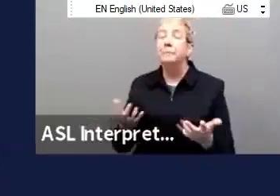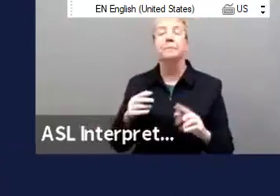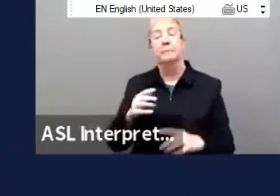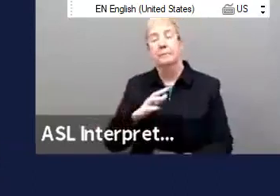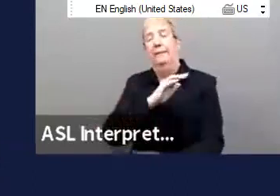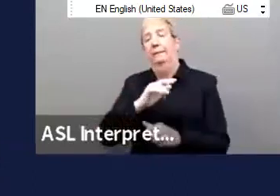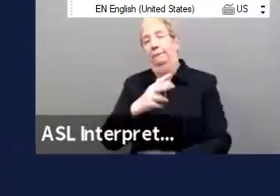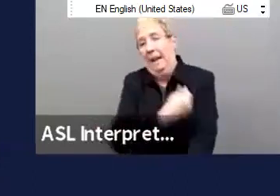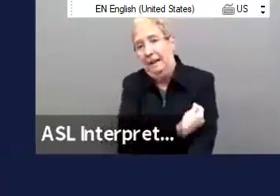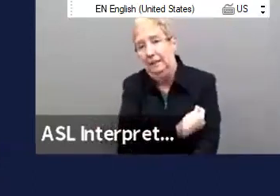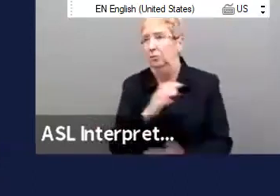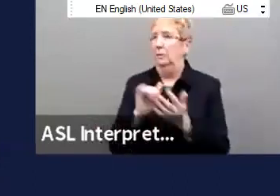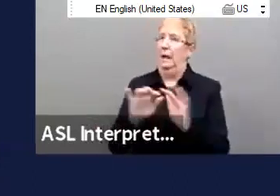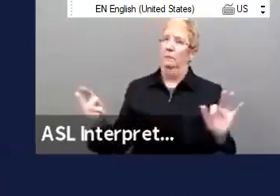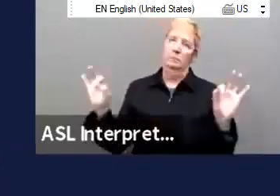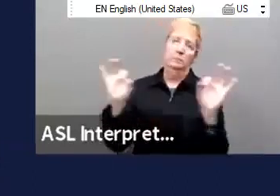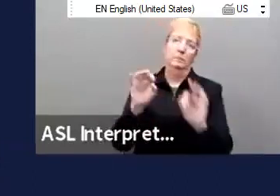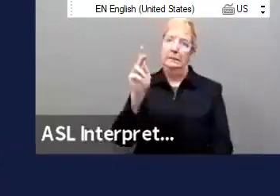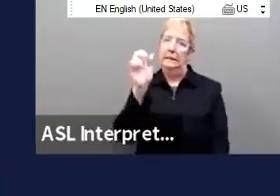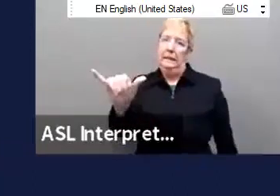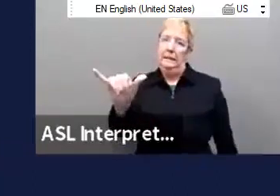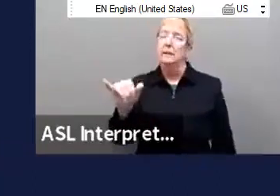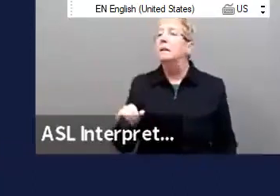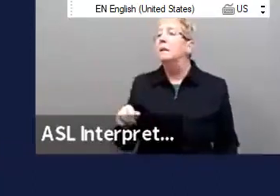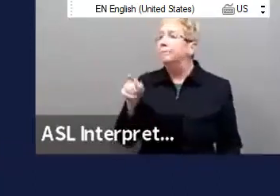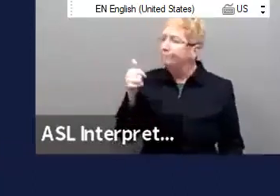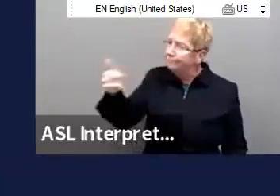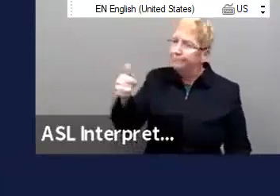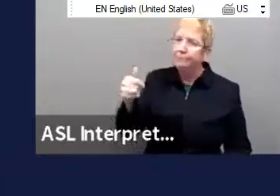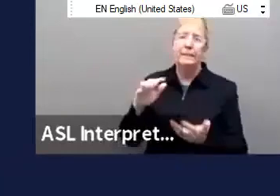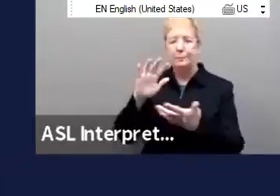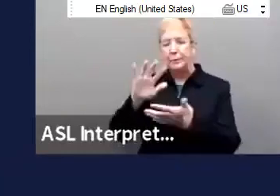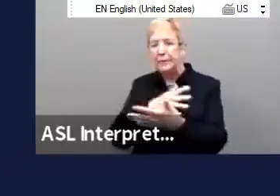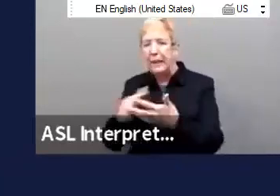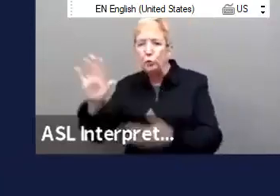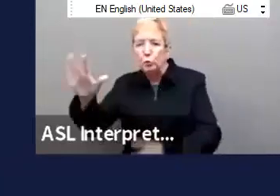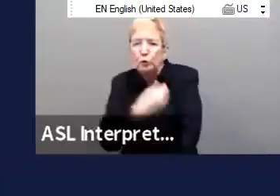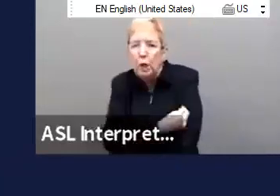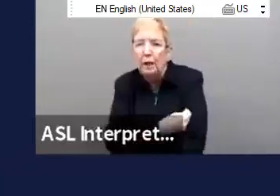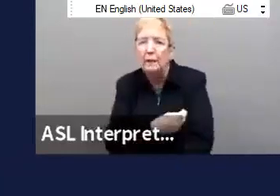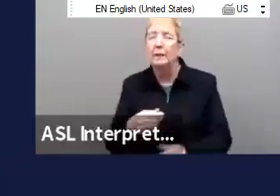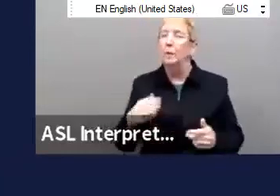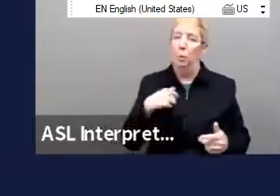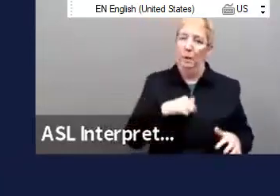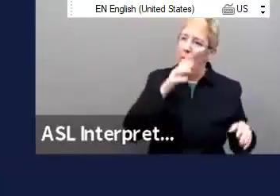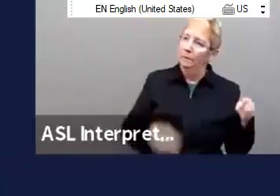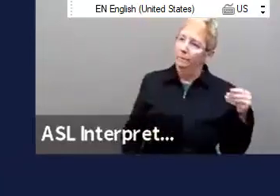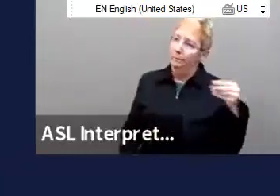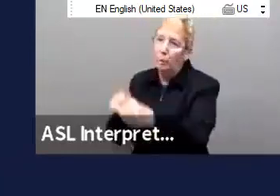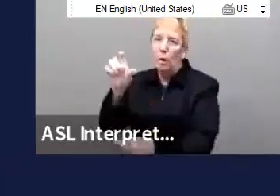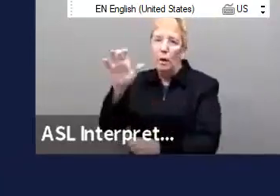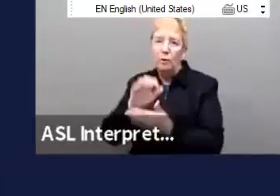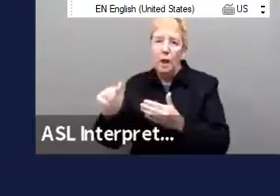que tener cuidados hospitalarios seguros y estables para todos esos